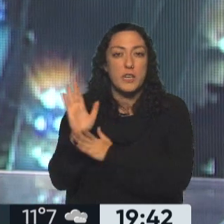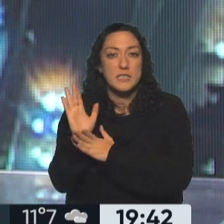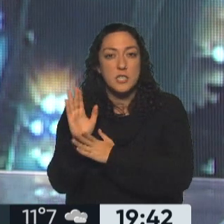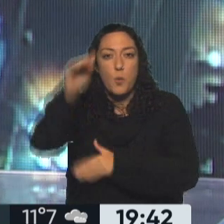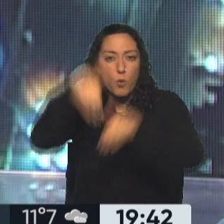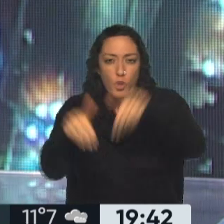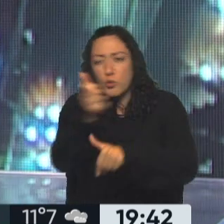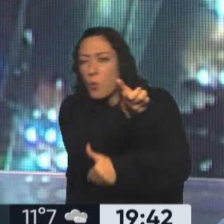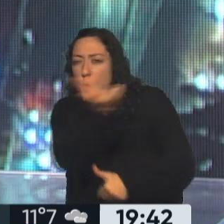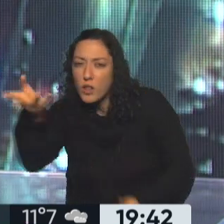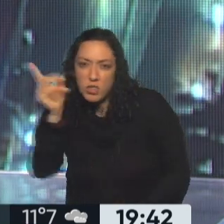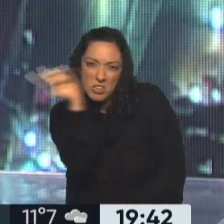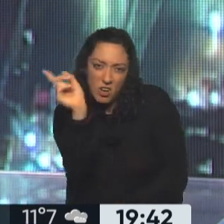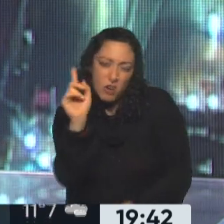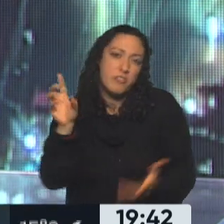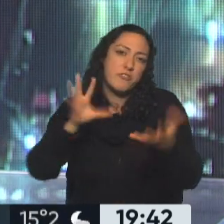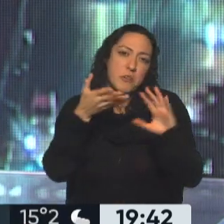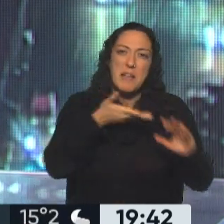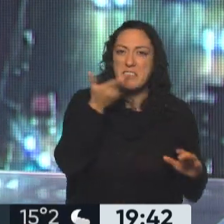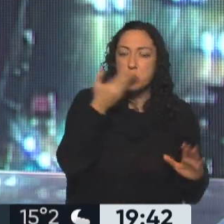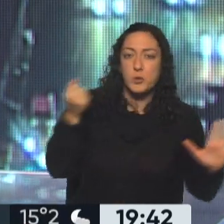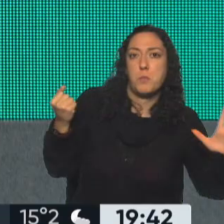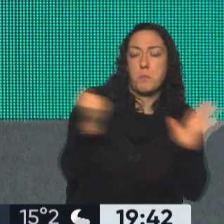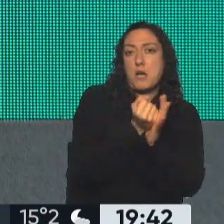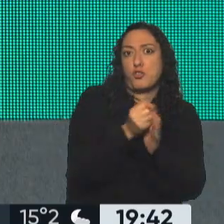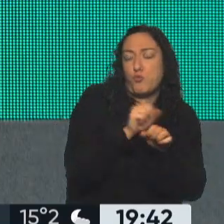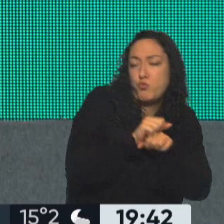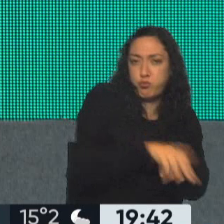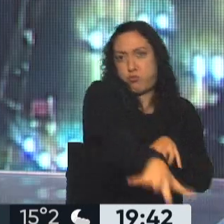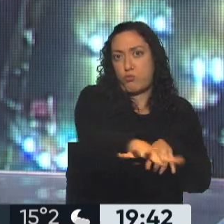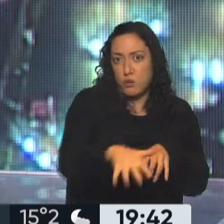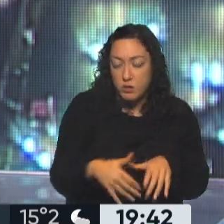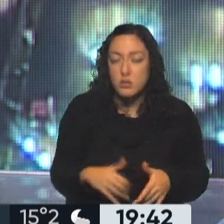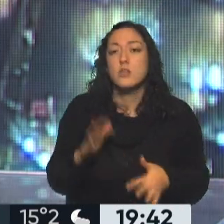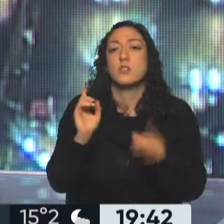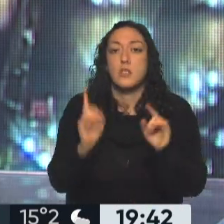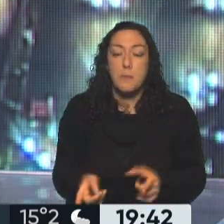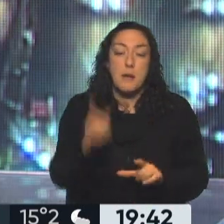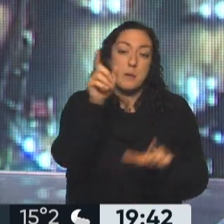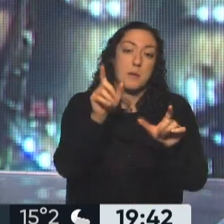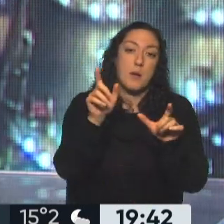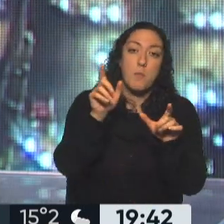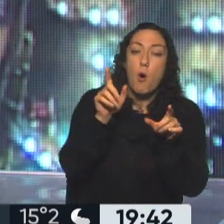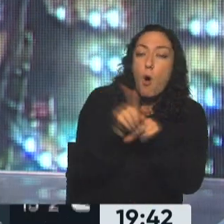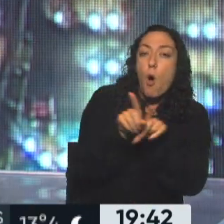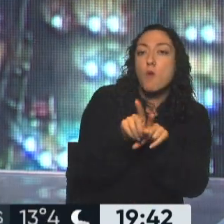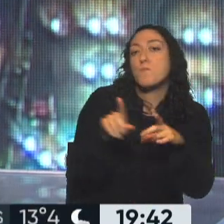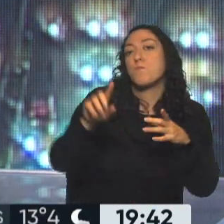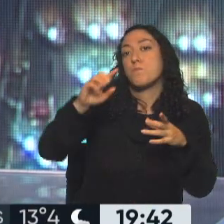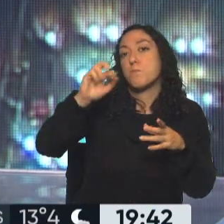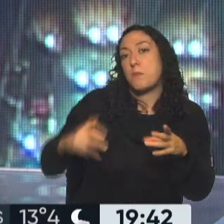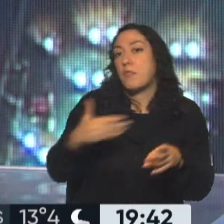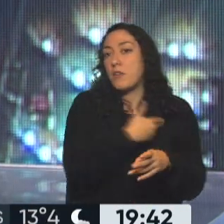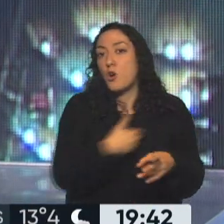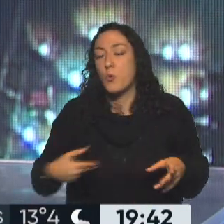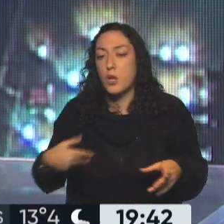votos sacan, sino cómo impactan sus discursos en el sentido común, ¿no? Y por lo tanto, cómo instalan agendas y hacen giros sociales